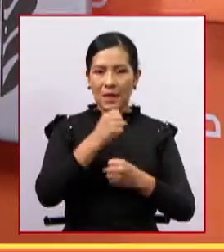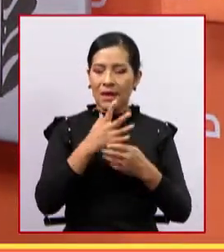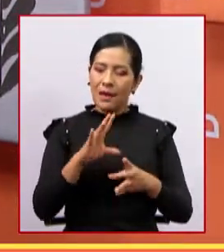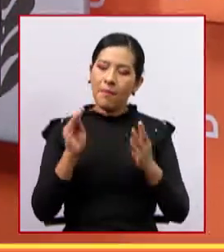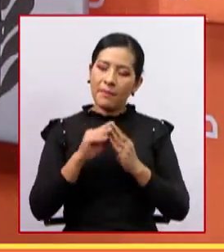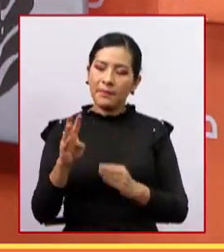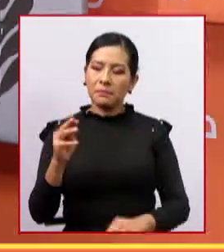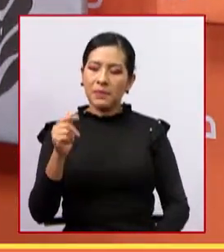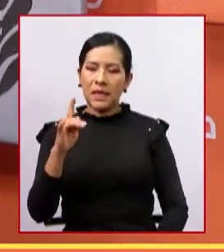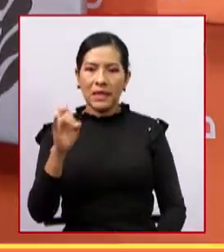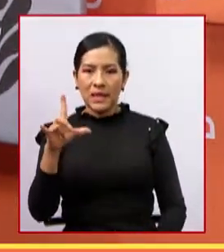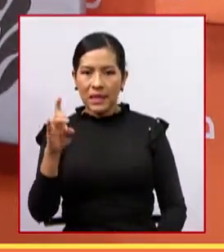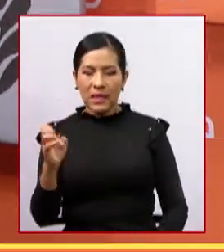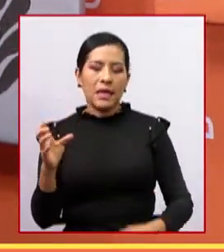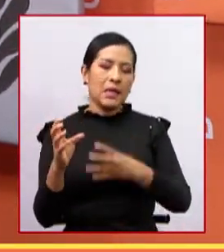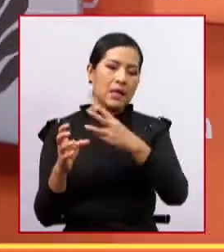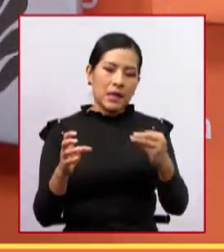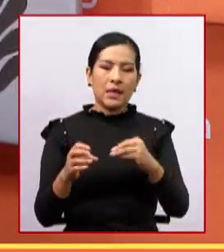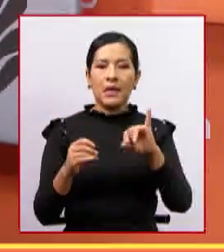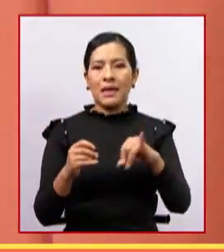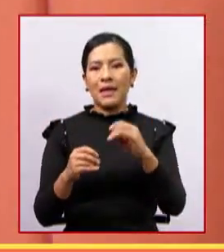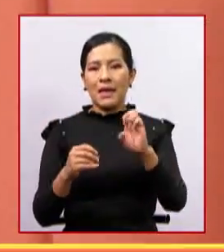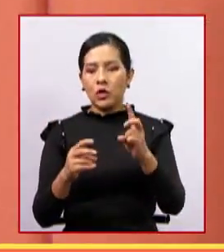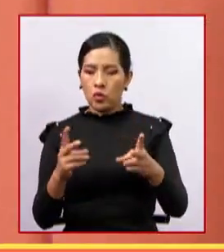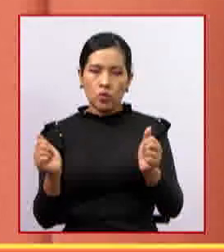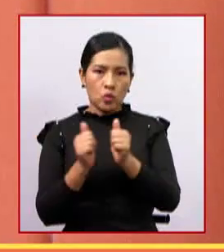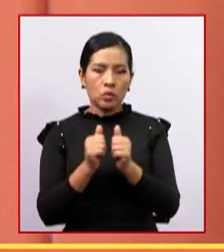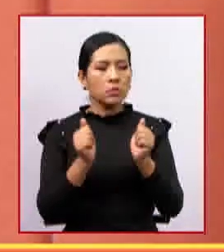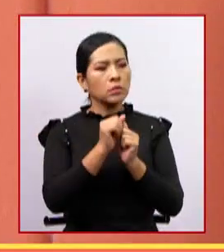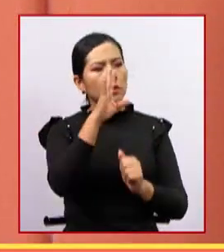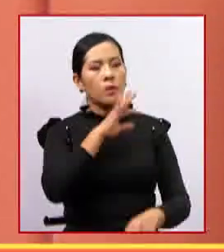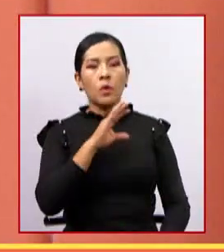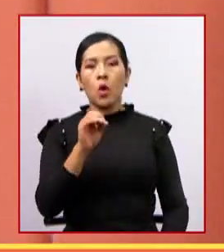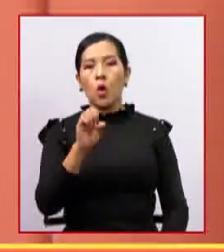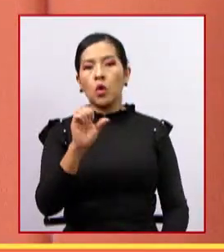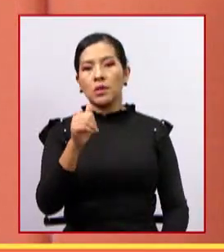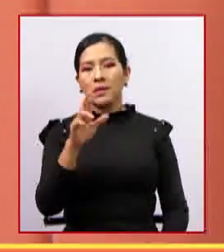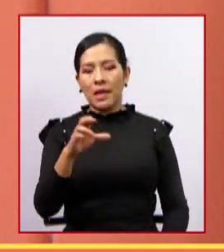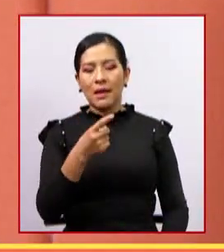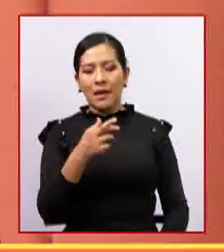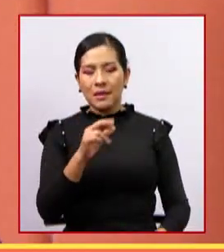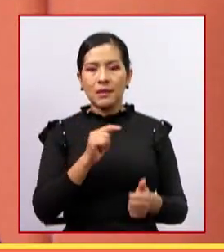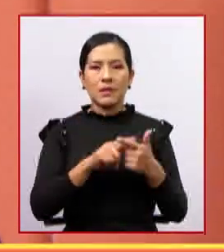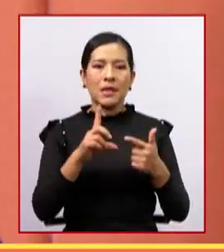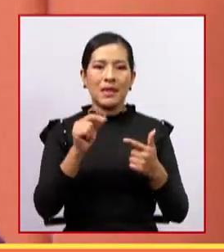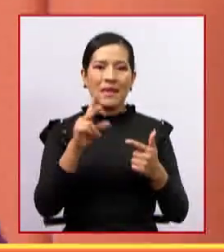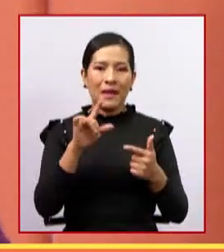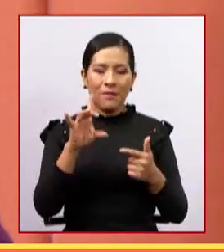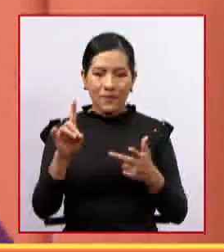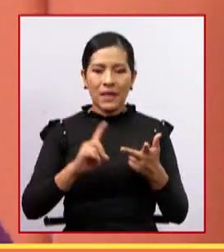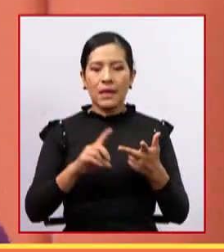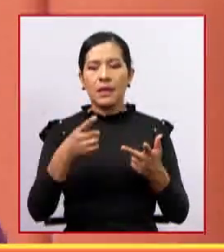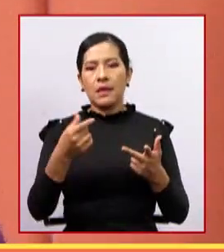Jechu con el Oscar García, David Portillo y el Gabo Guzmán.